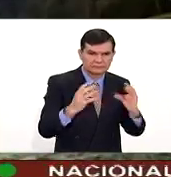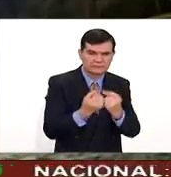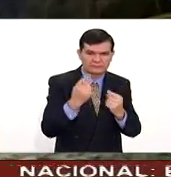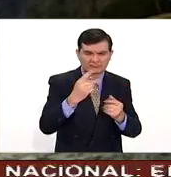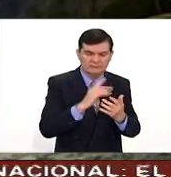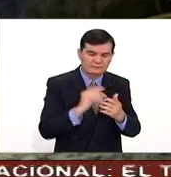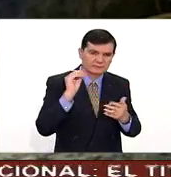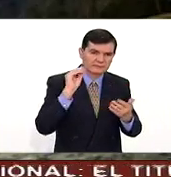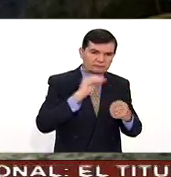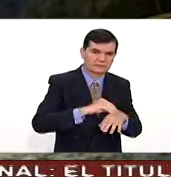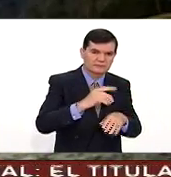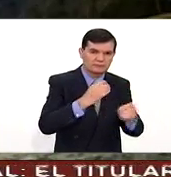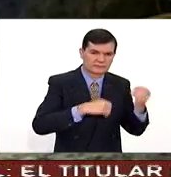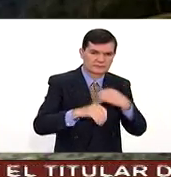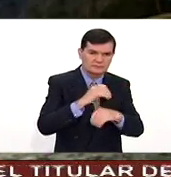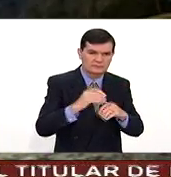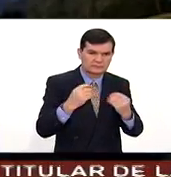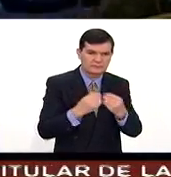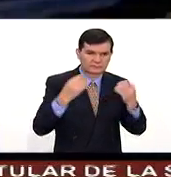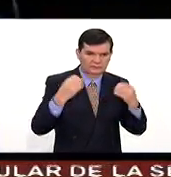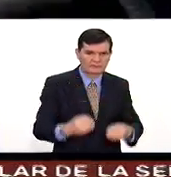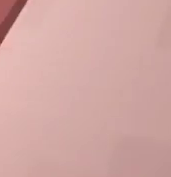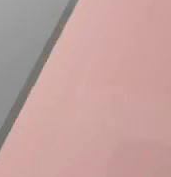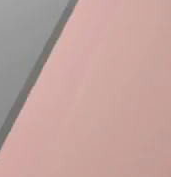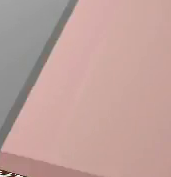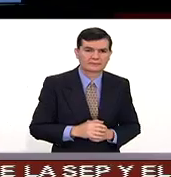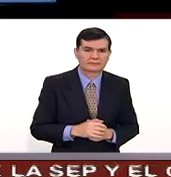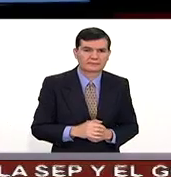tiene proyectado concluir las obras comprometidas.